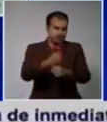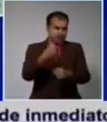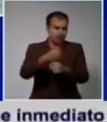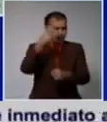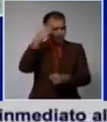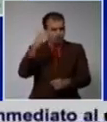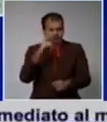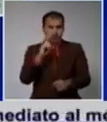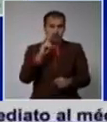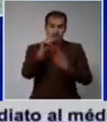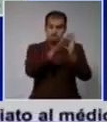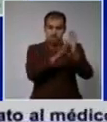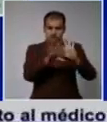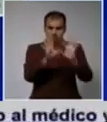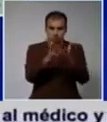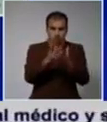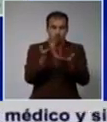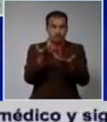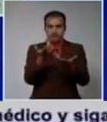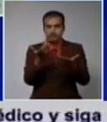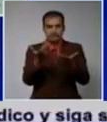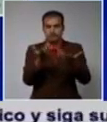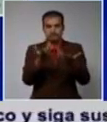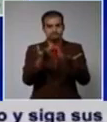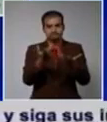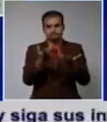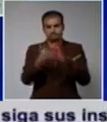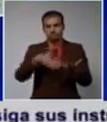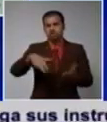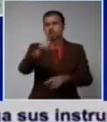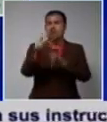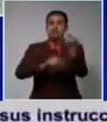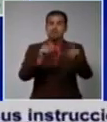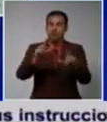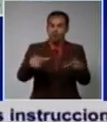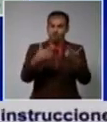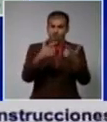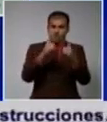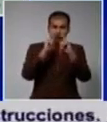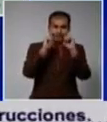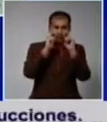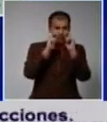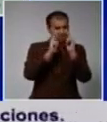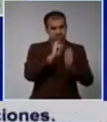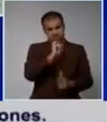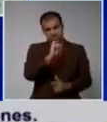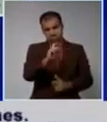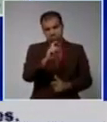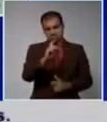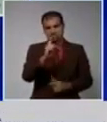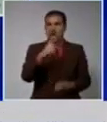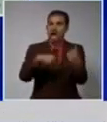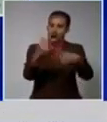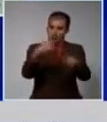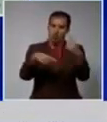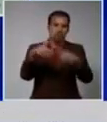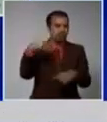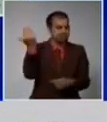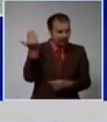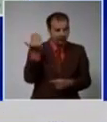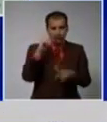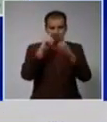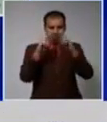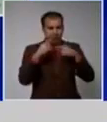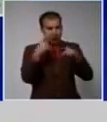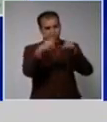restricciones, sin embargo, no todas las personas tienen tratamiento responsable para el control de la enfermedad.